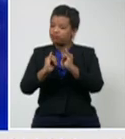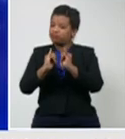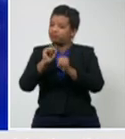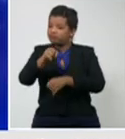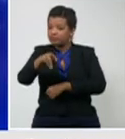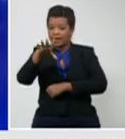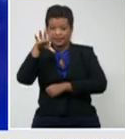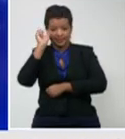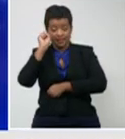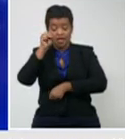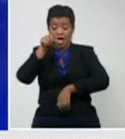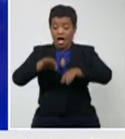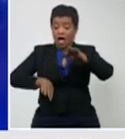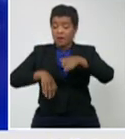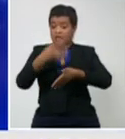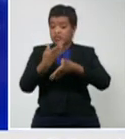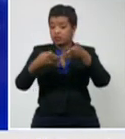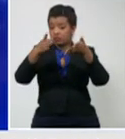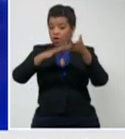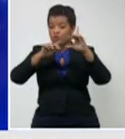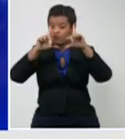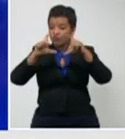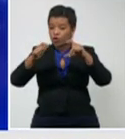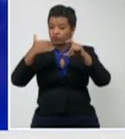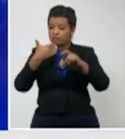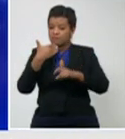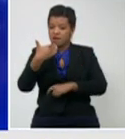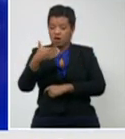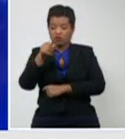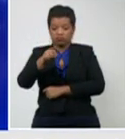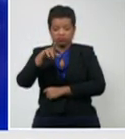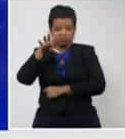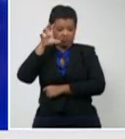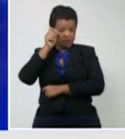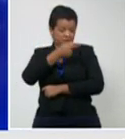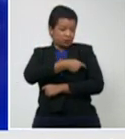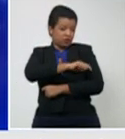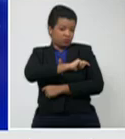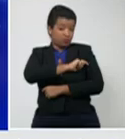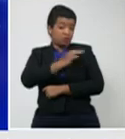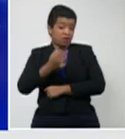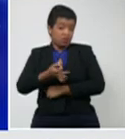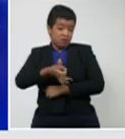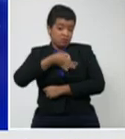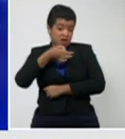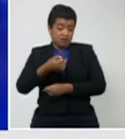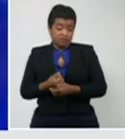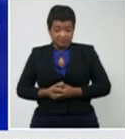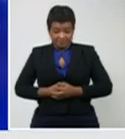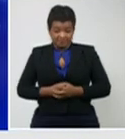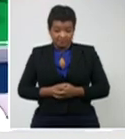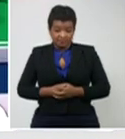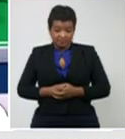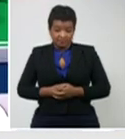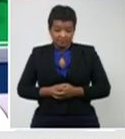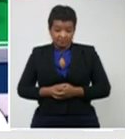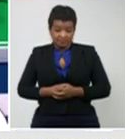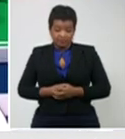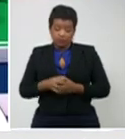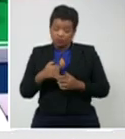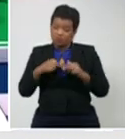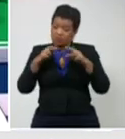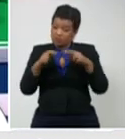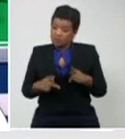que los gráficos dicen más que muchas cosas que uno pueda explicar, ¿no? Pero yo lo hago para insistir con la